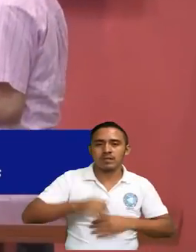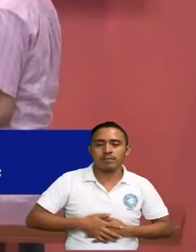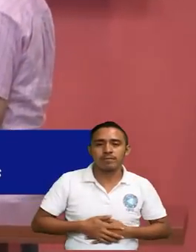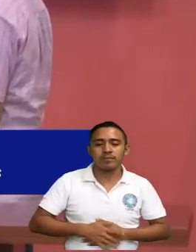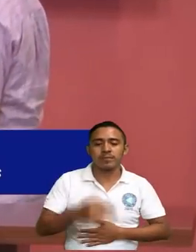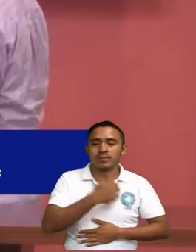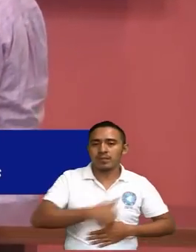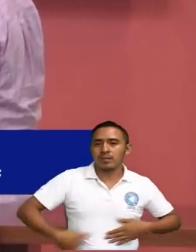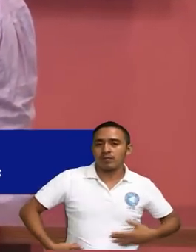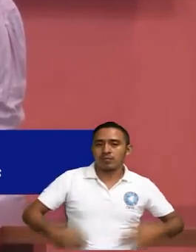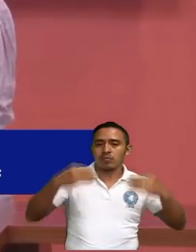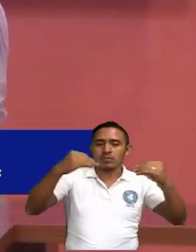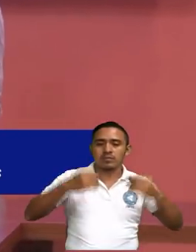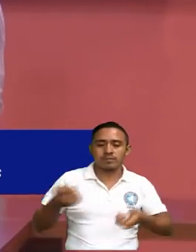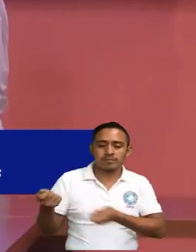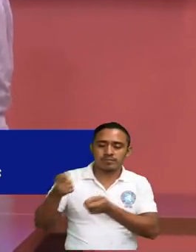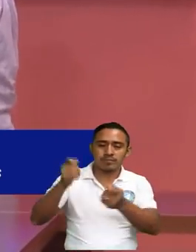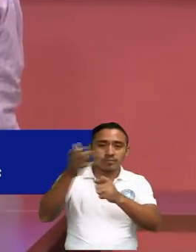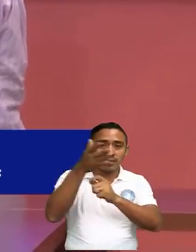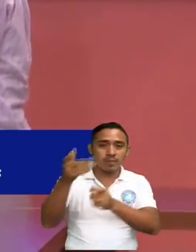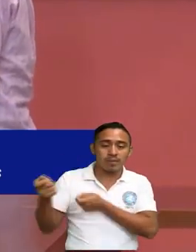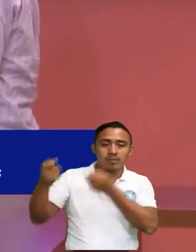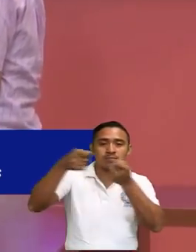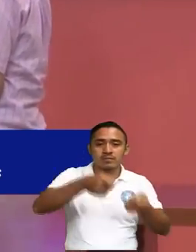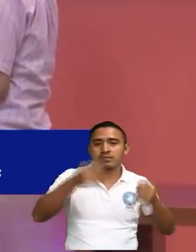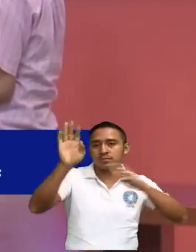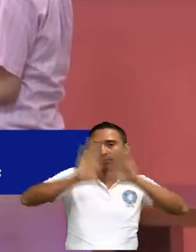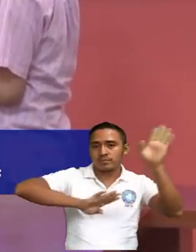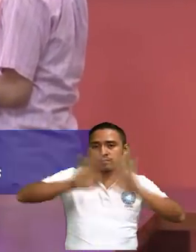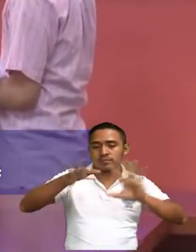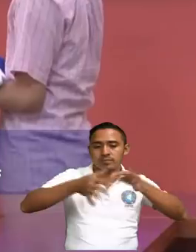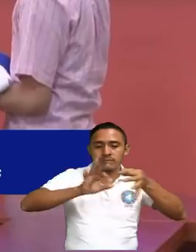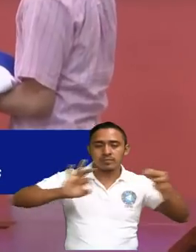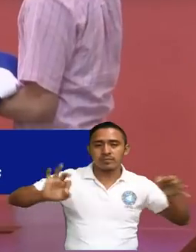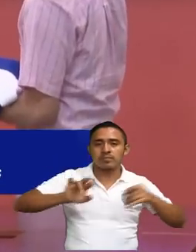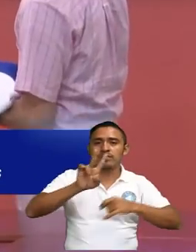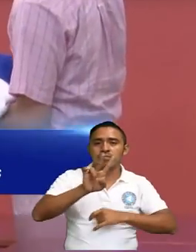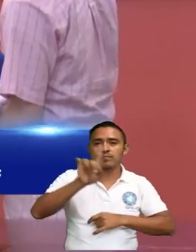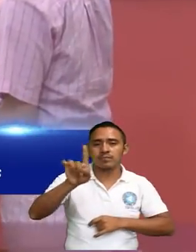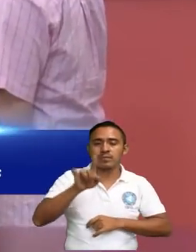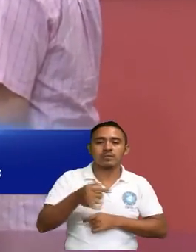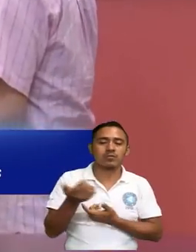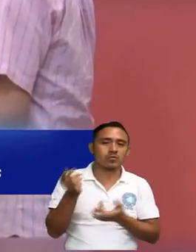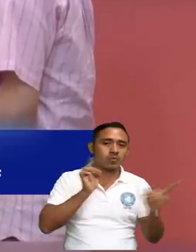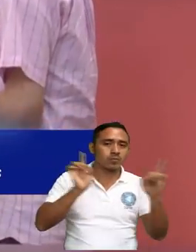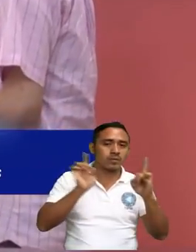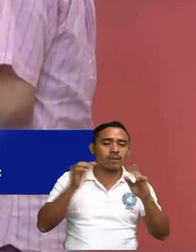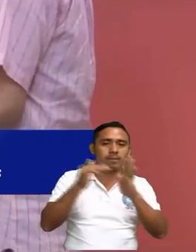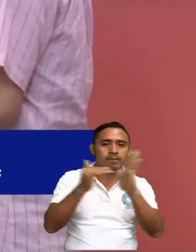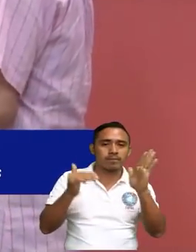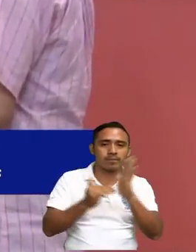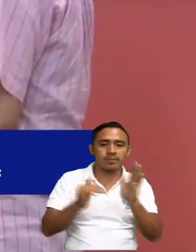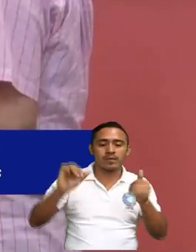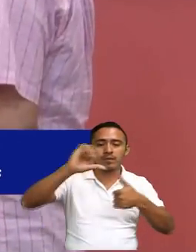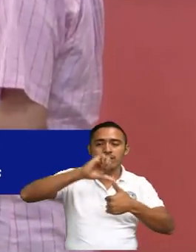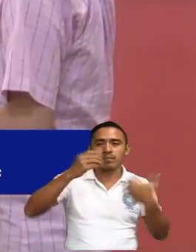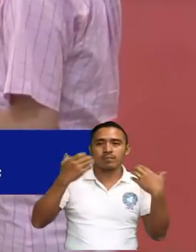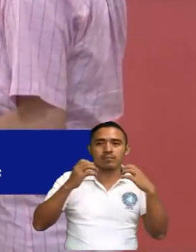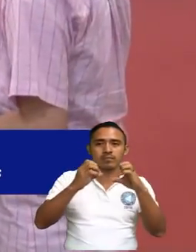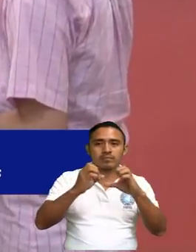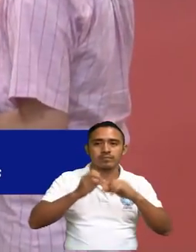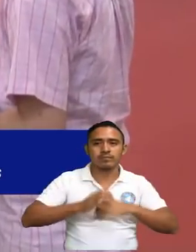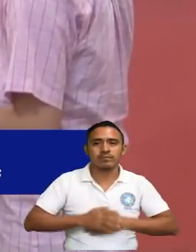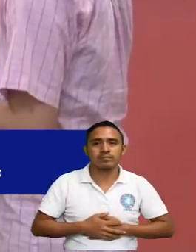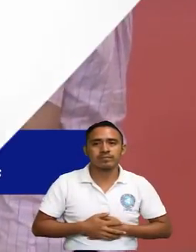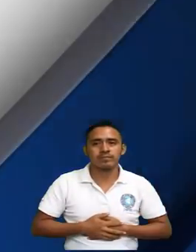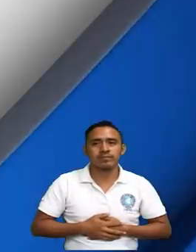Ministerio de Educación abandera a estudiantes que participarán en la 21ª Olimpiada de Matemática de Centroamérica y del